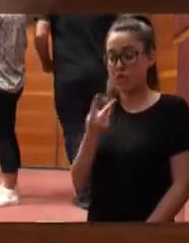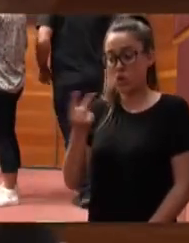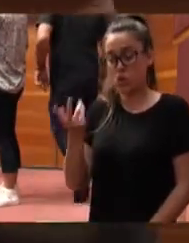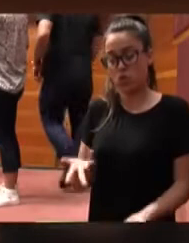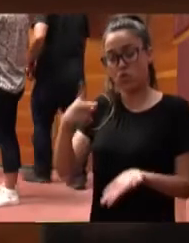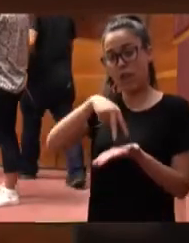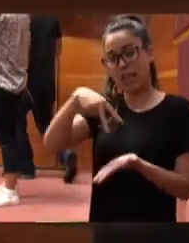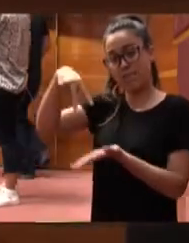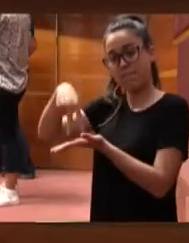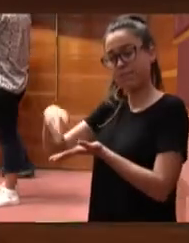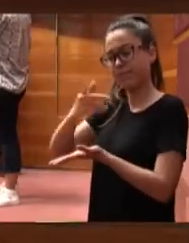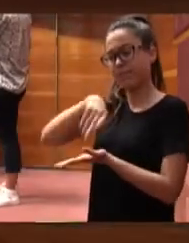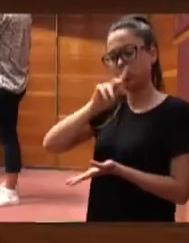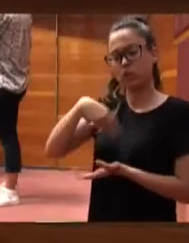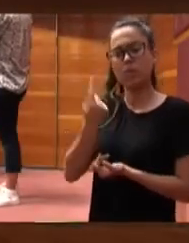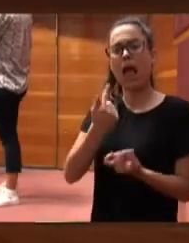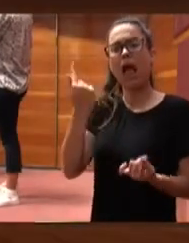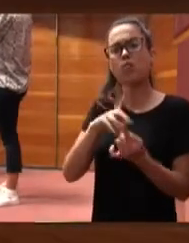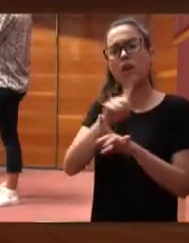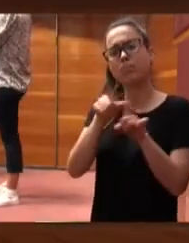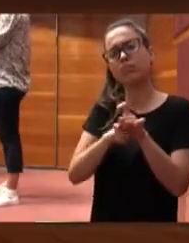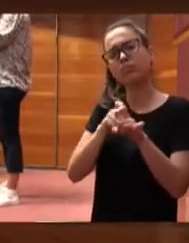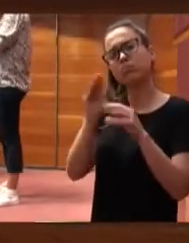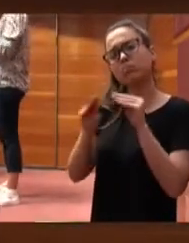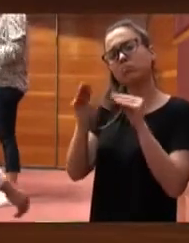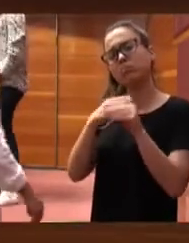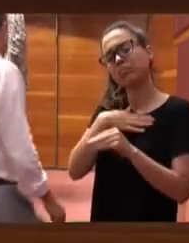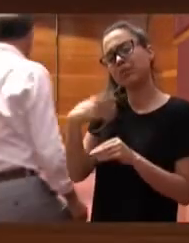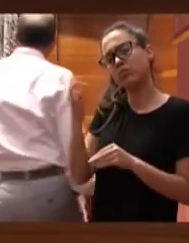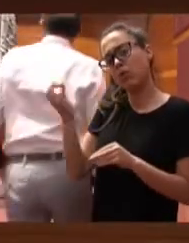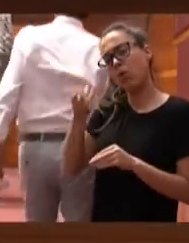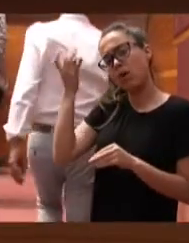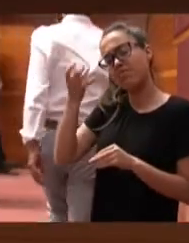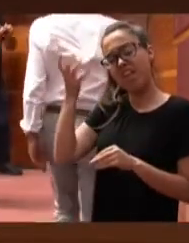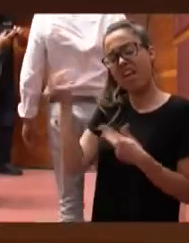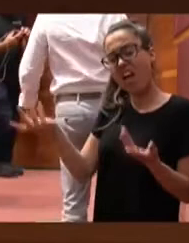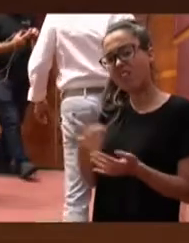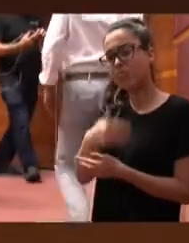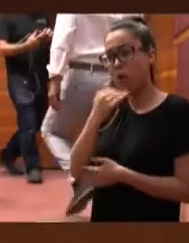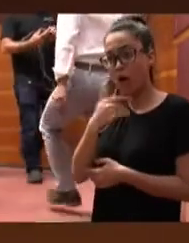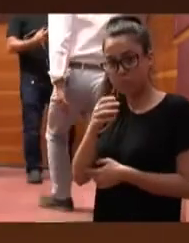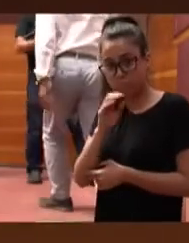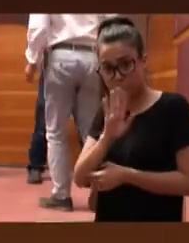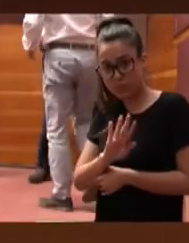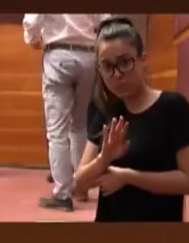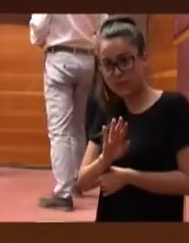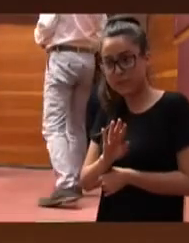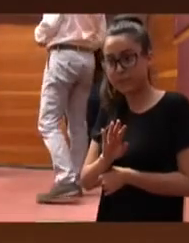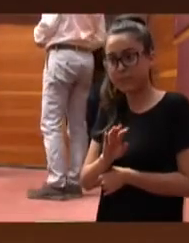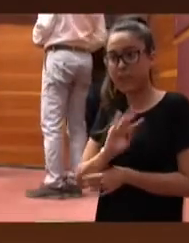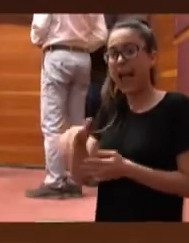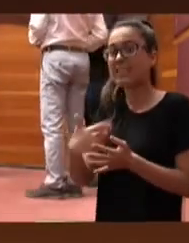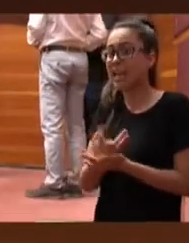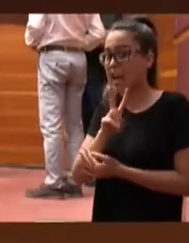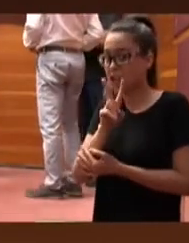escenario, queremos lanzarles alguna cuestión, plantearles alguna idea, lo que os parezca, ¿sí? Tenemos hasta las